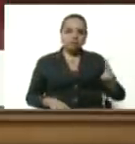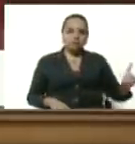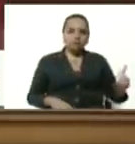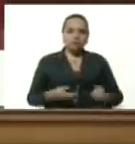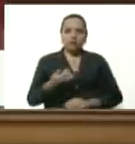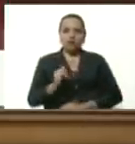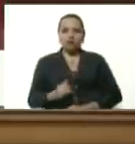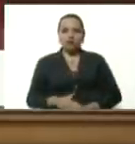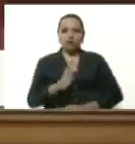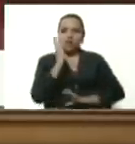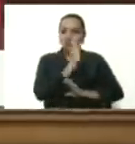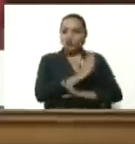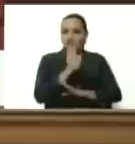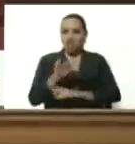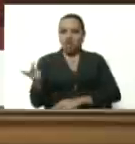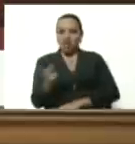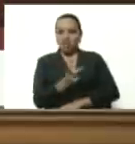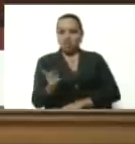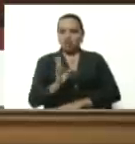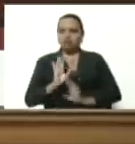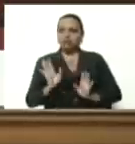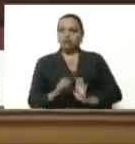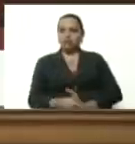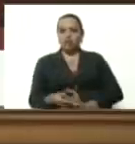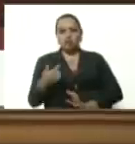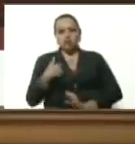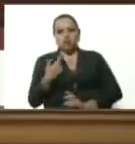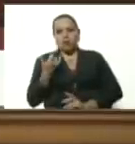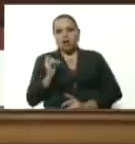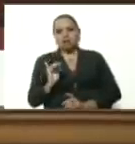mi derecha. Aquel que está desubicado soy yo.